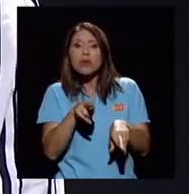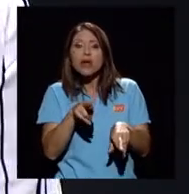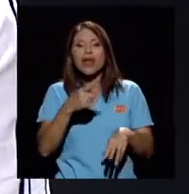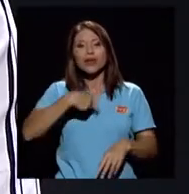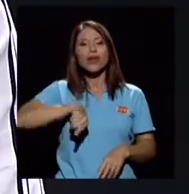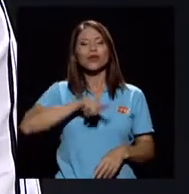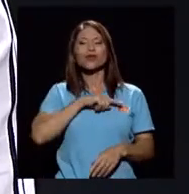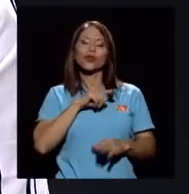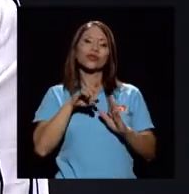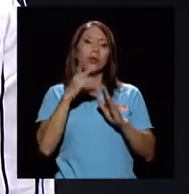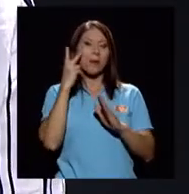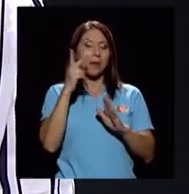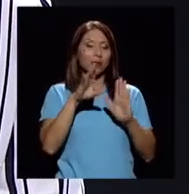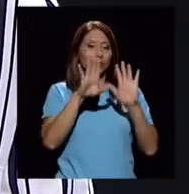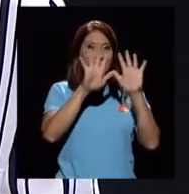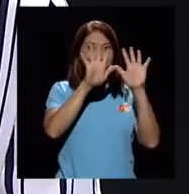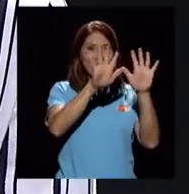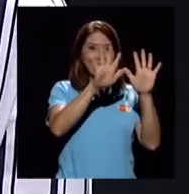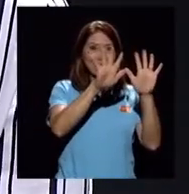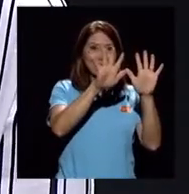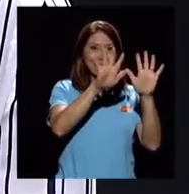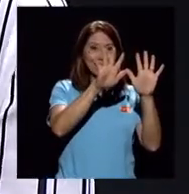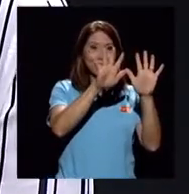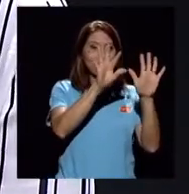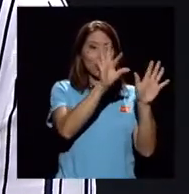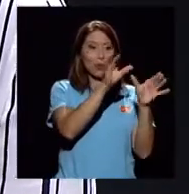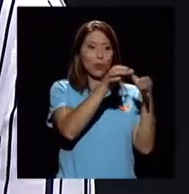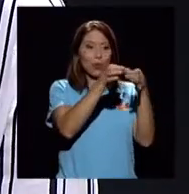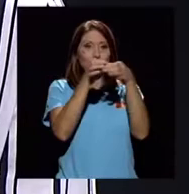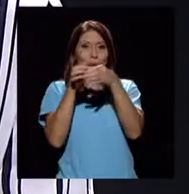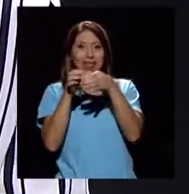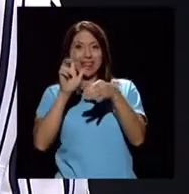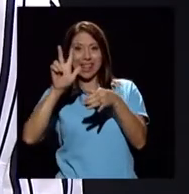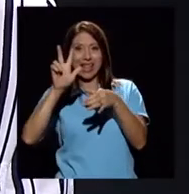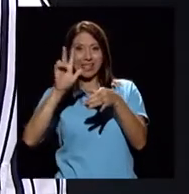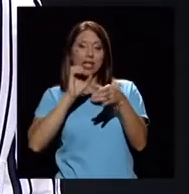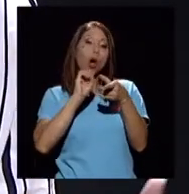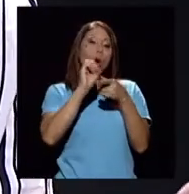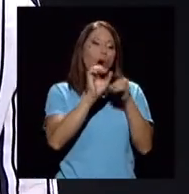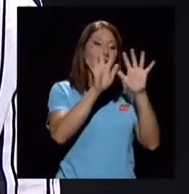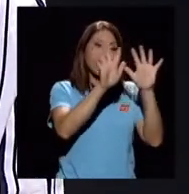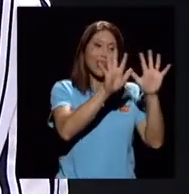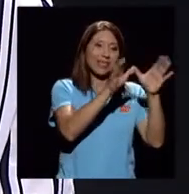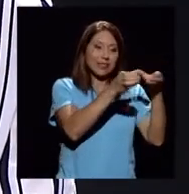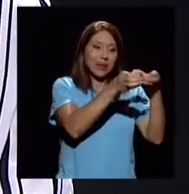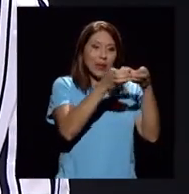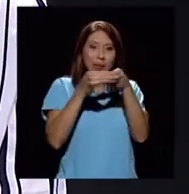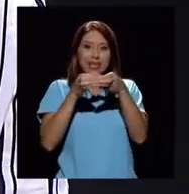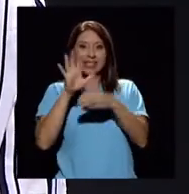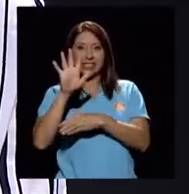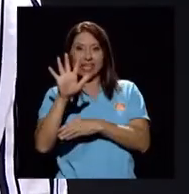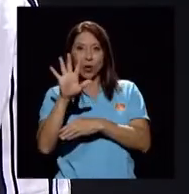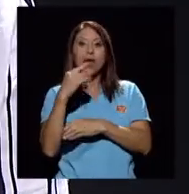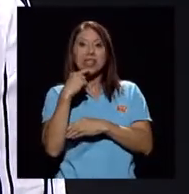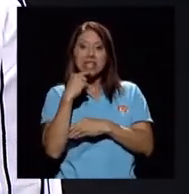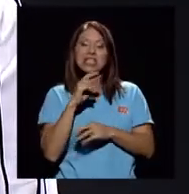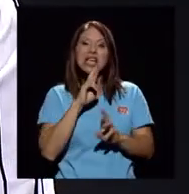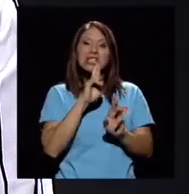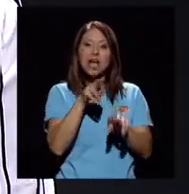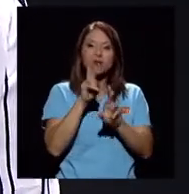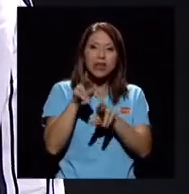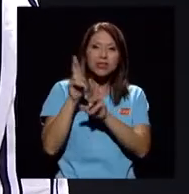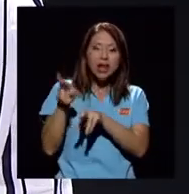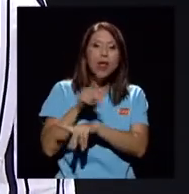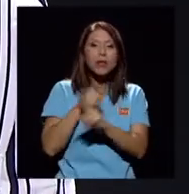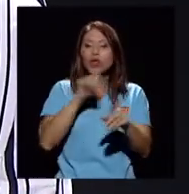3 de cada 10 o 5 de cada 10 de los agricultores dicen que han estado reaccionando, aun cuando todos dicen que han estado percibiendo cambios